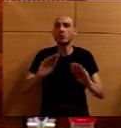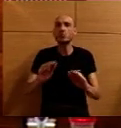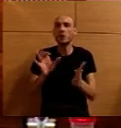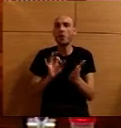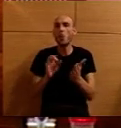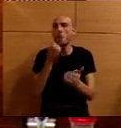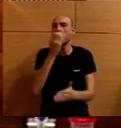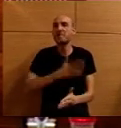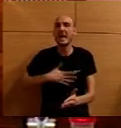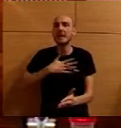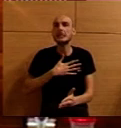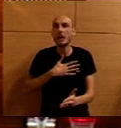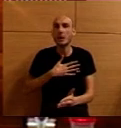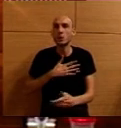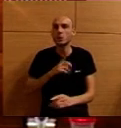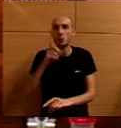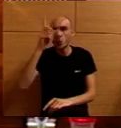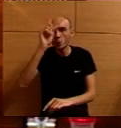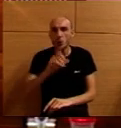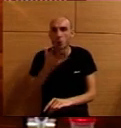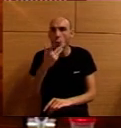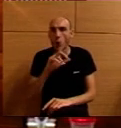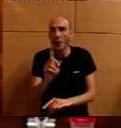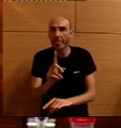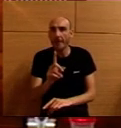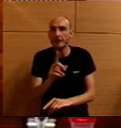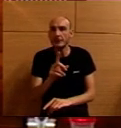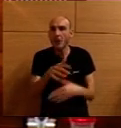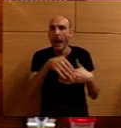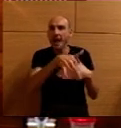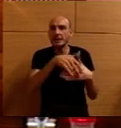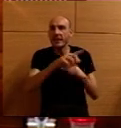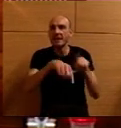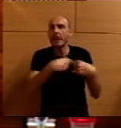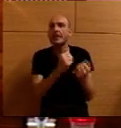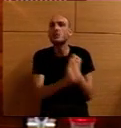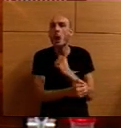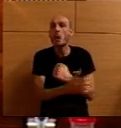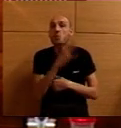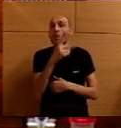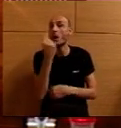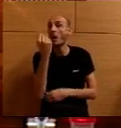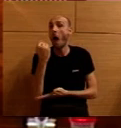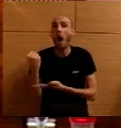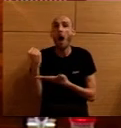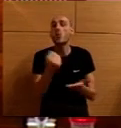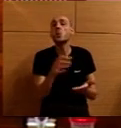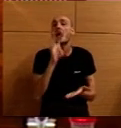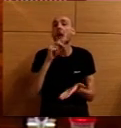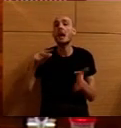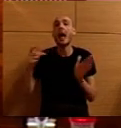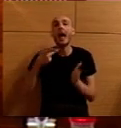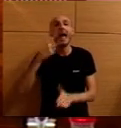de los municipios todos los expedientes que tienen que ver con este tipo, porque las ayudas las firma una comisión de expertos técnicos con